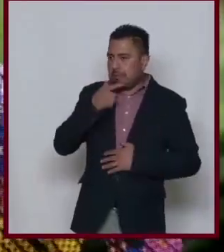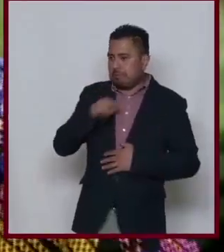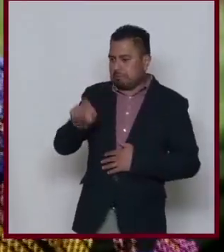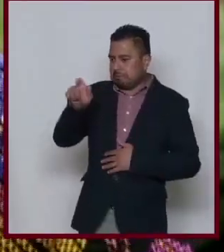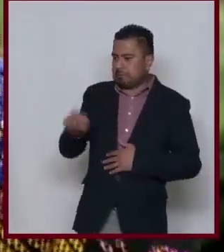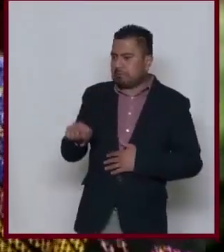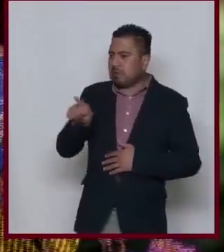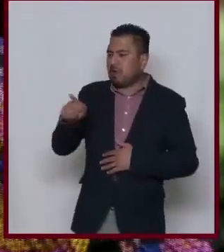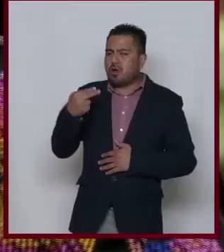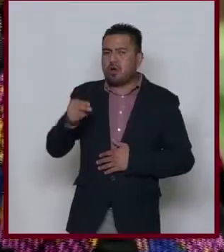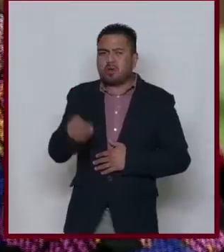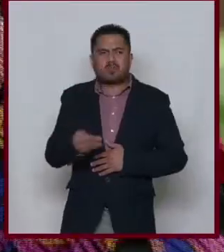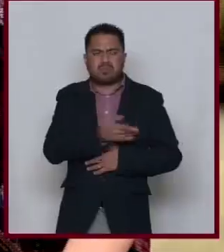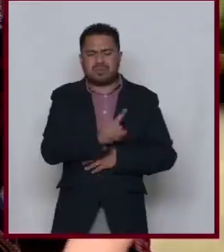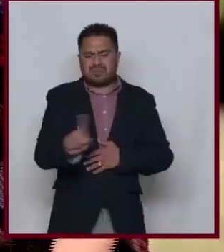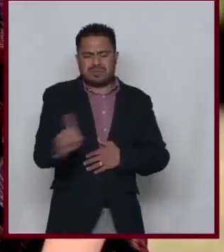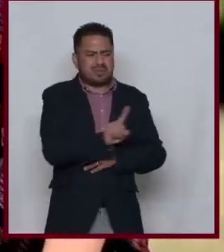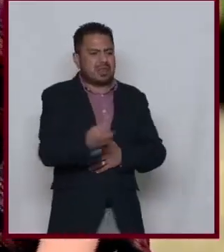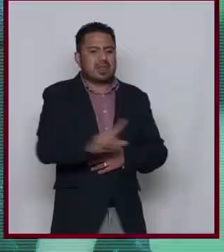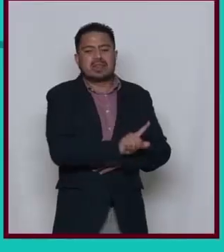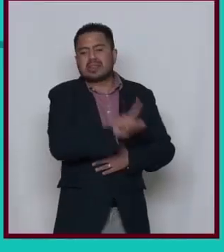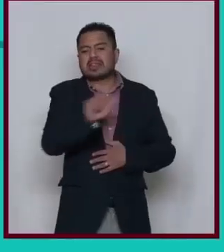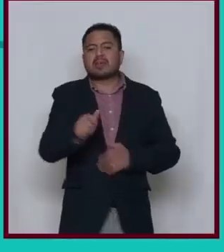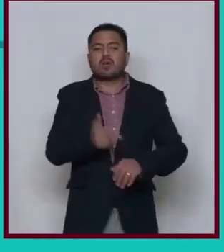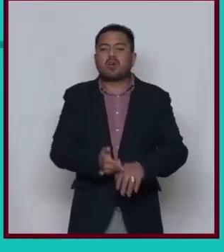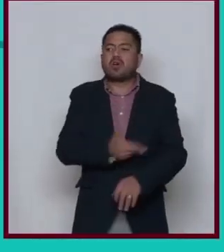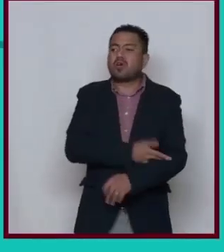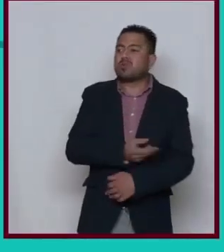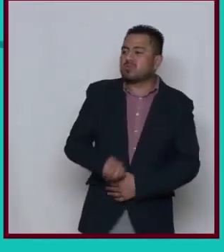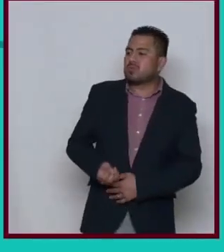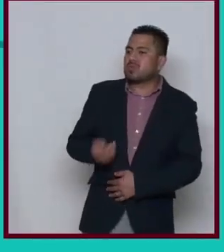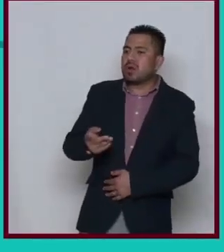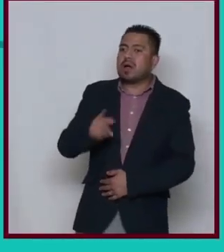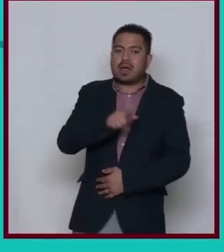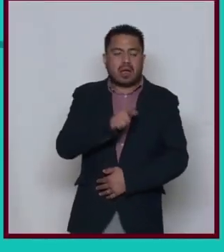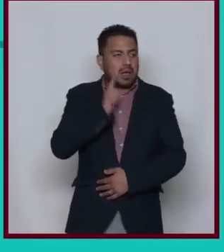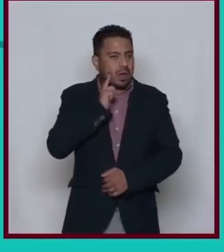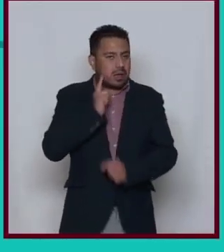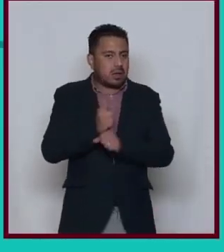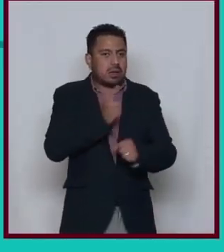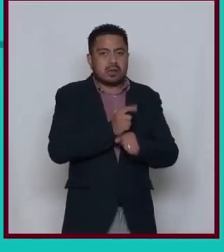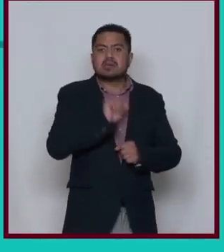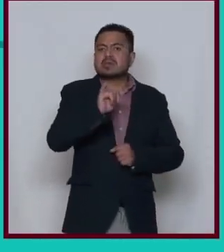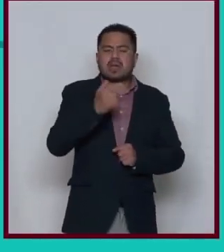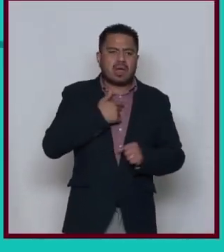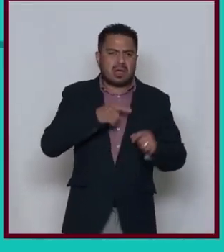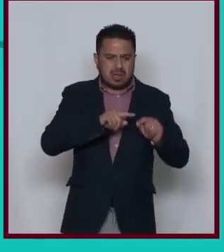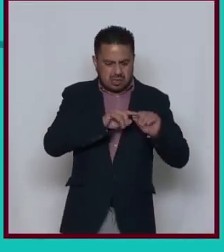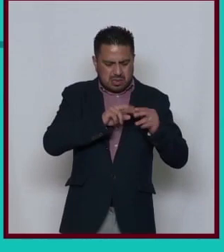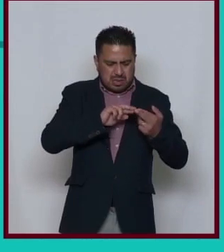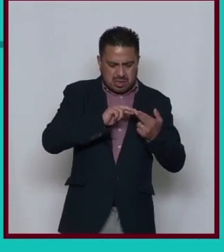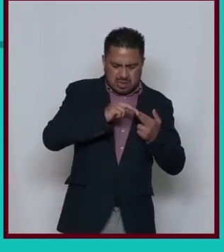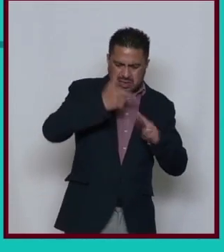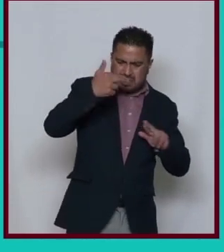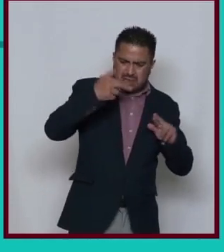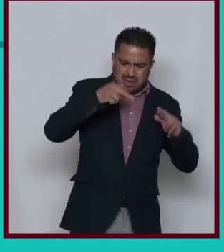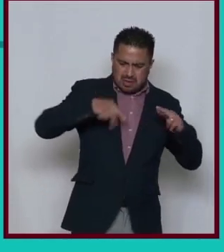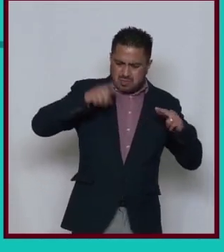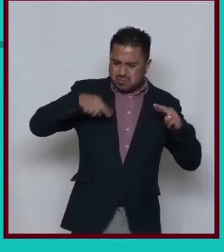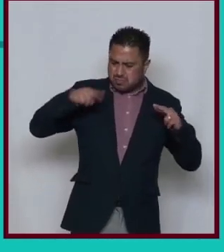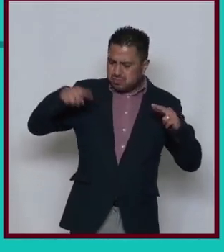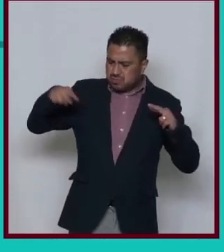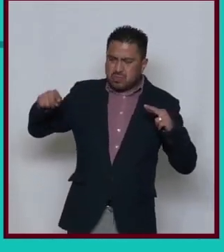Él no le puso el nombre, se lo pusieron después en su honor. Pitágoras se dio cuenta que si tenía una cuerda tensa y la pulsaba,